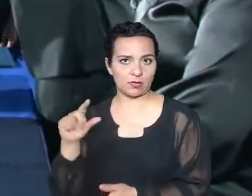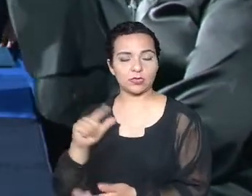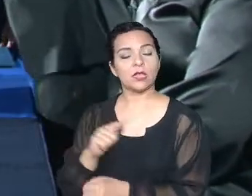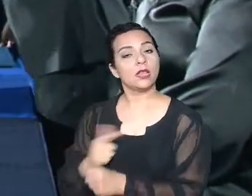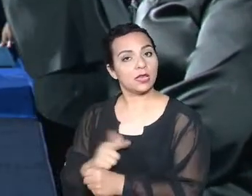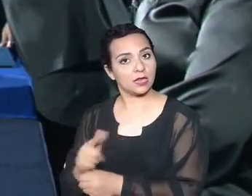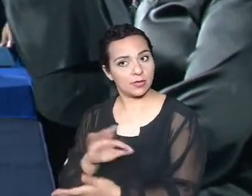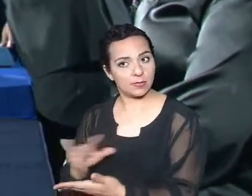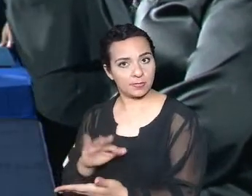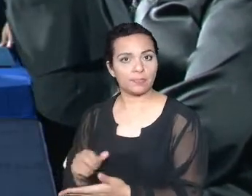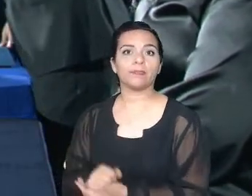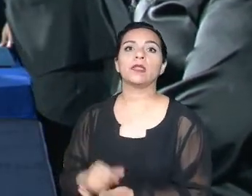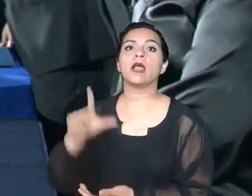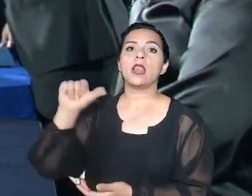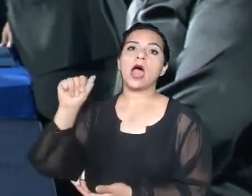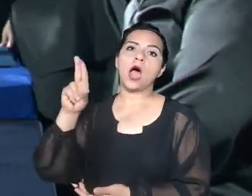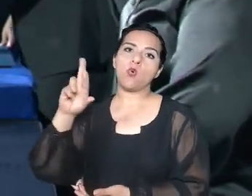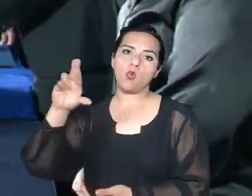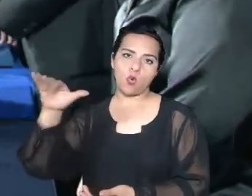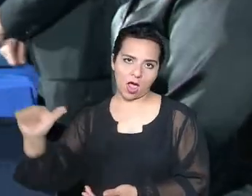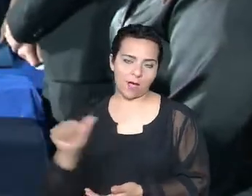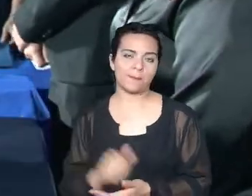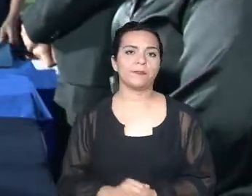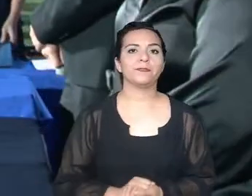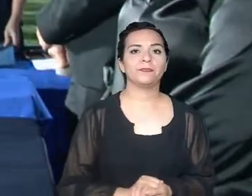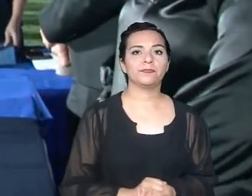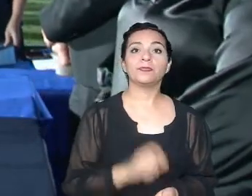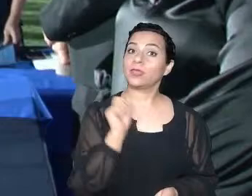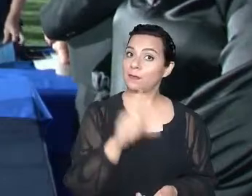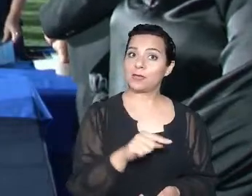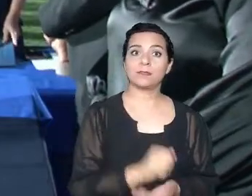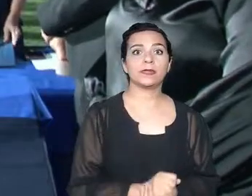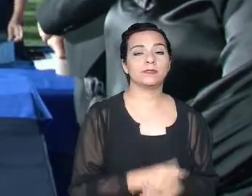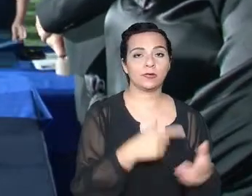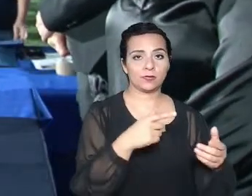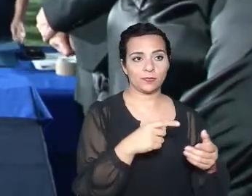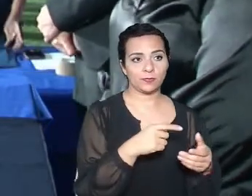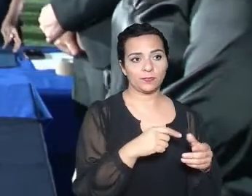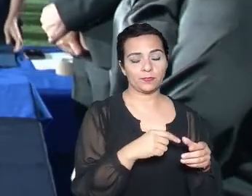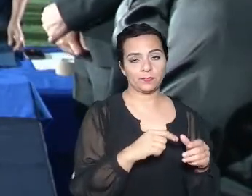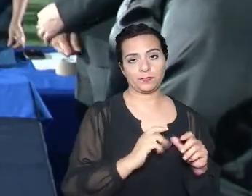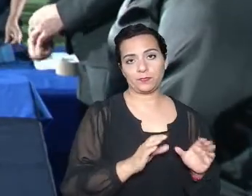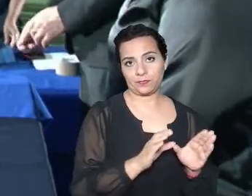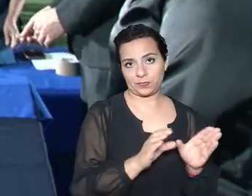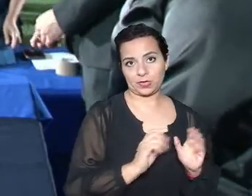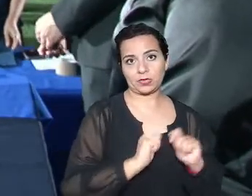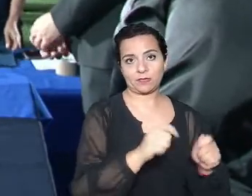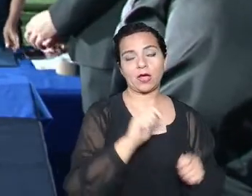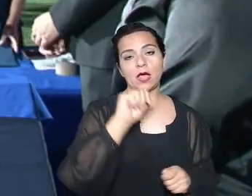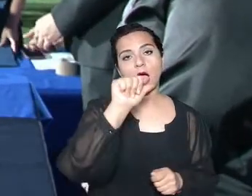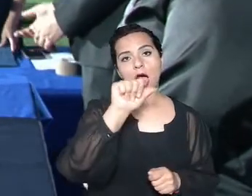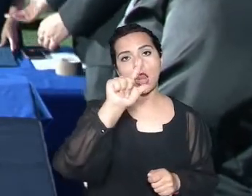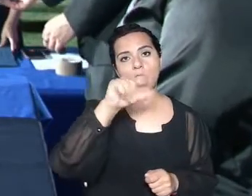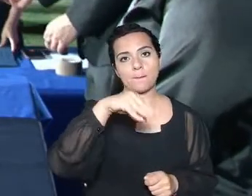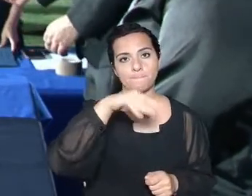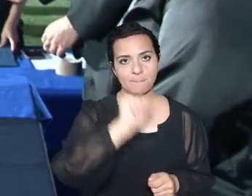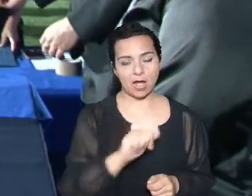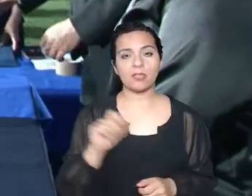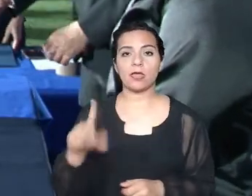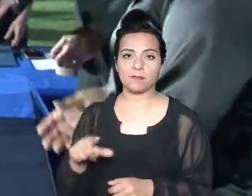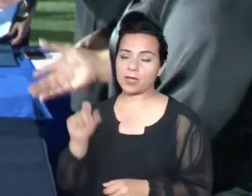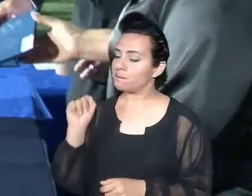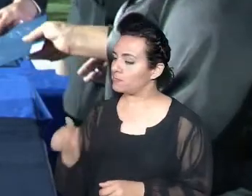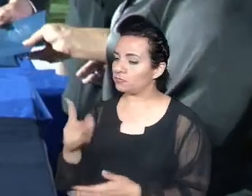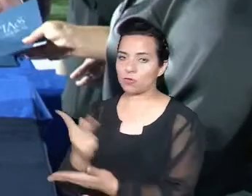literaturas hispánicas, Laura Yolanda Becerril Santiago. Asimismo recibe reconocimiento Alma Alejandra Vega Estrada. De este